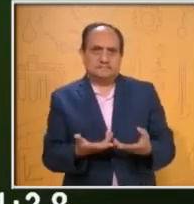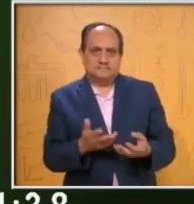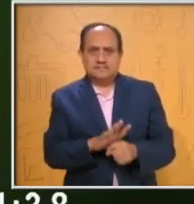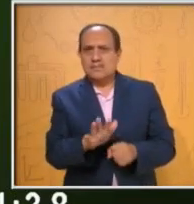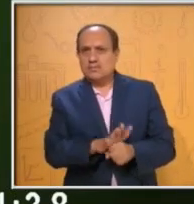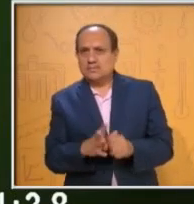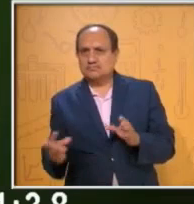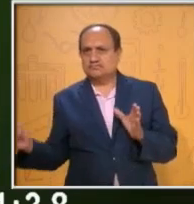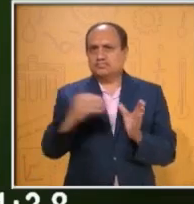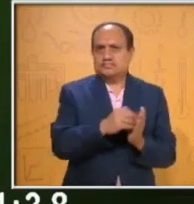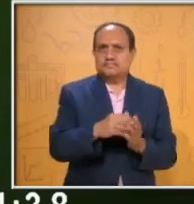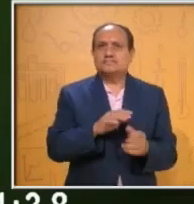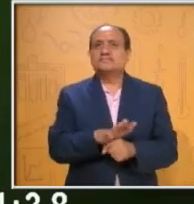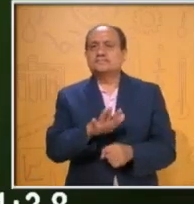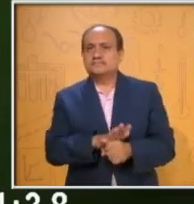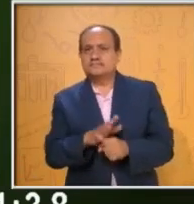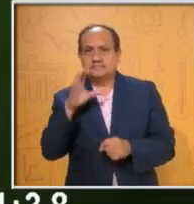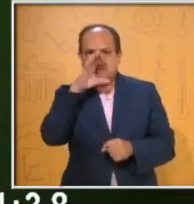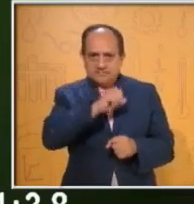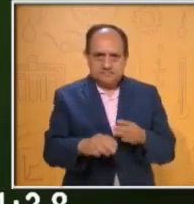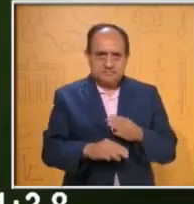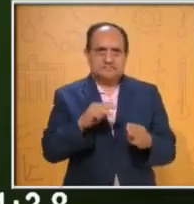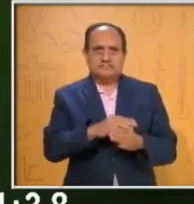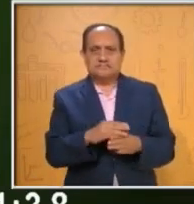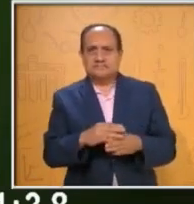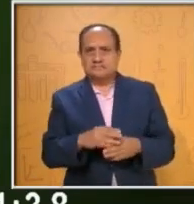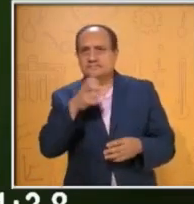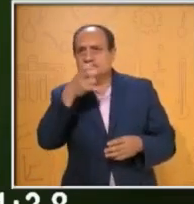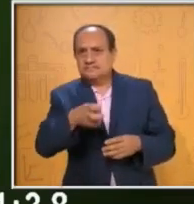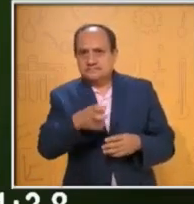¿Qué otro efecto produce calor en los materiales? Para